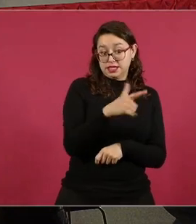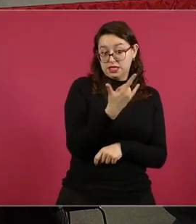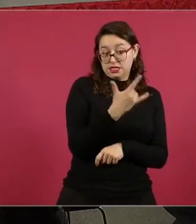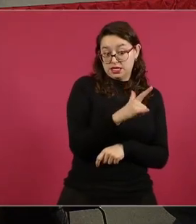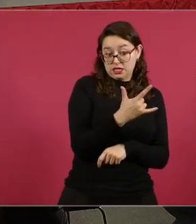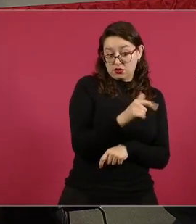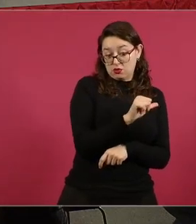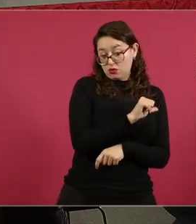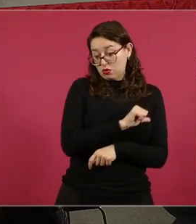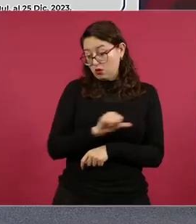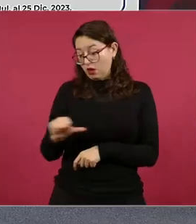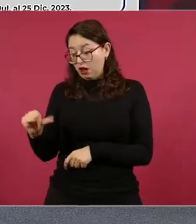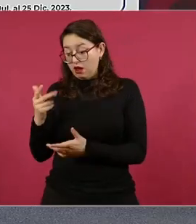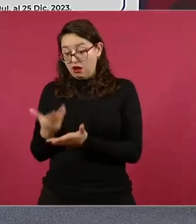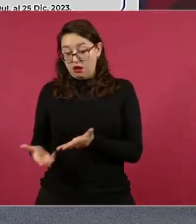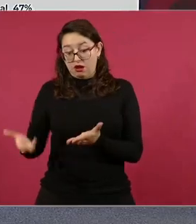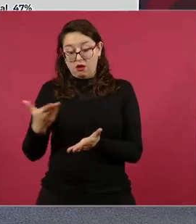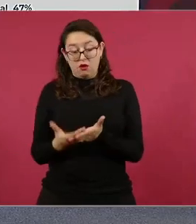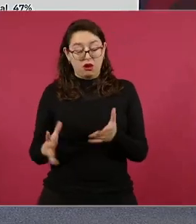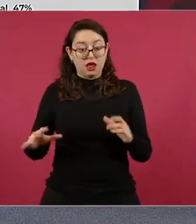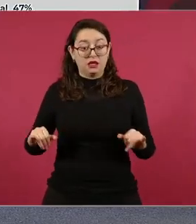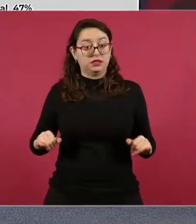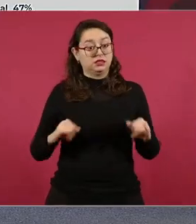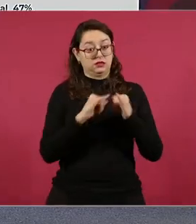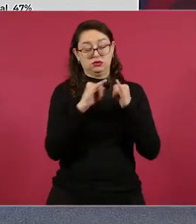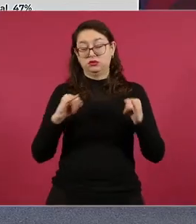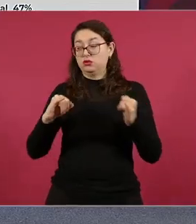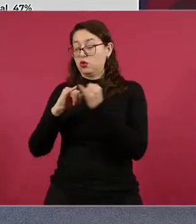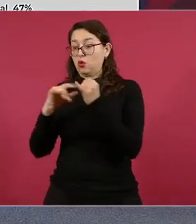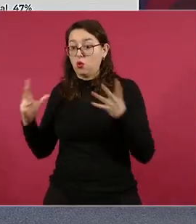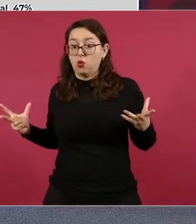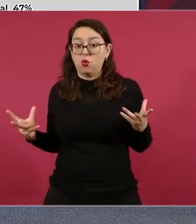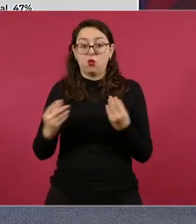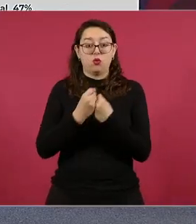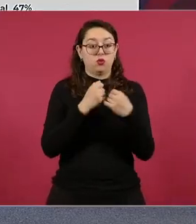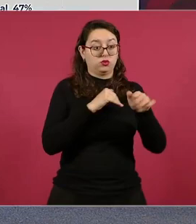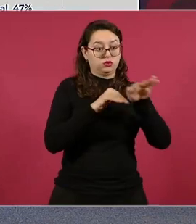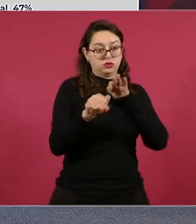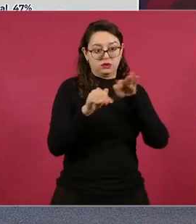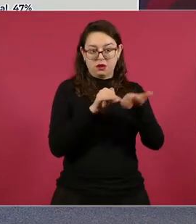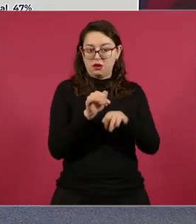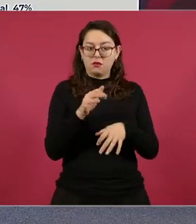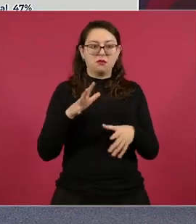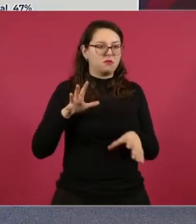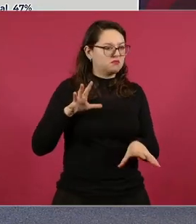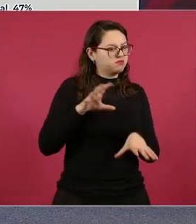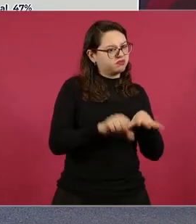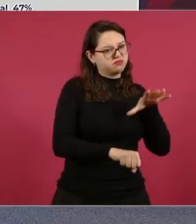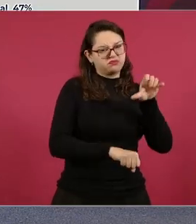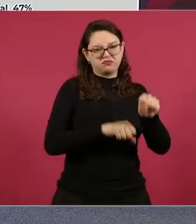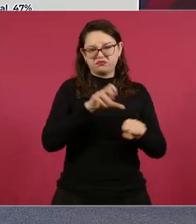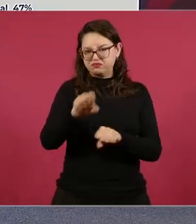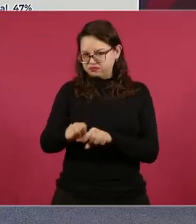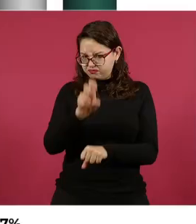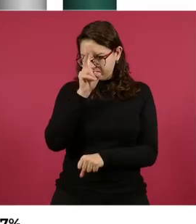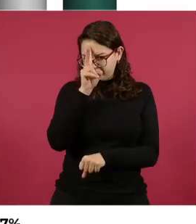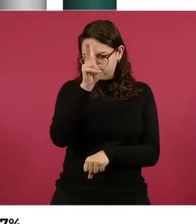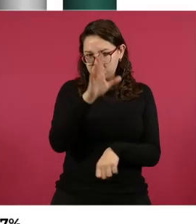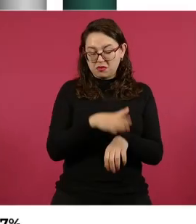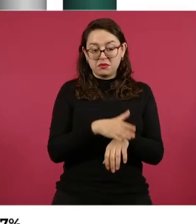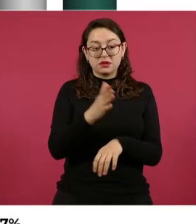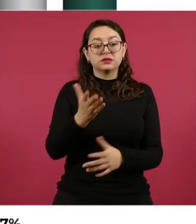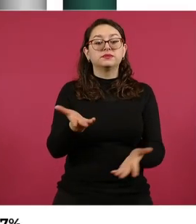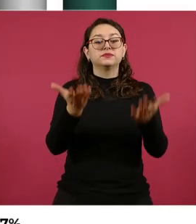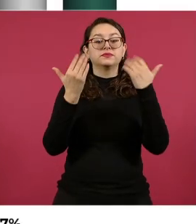trabajo interinstitucional. La que sigue. Esto es el resultado del esfuerzo nacional con mayor aportación de la